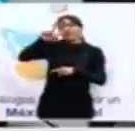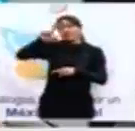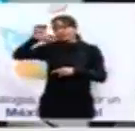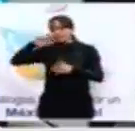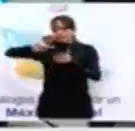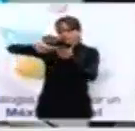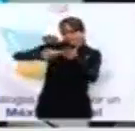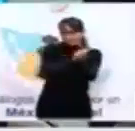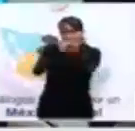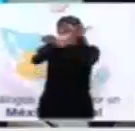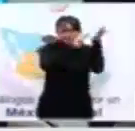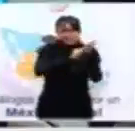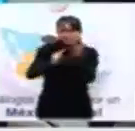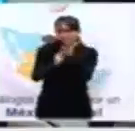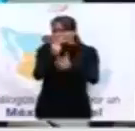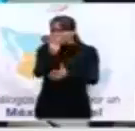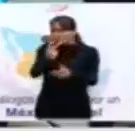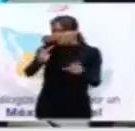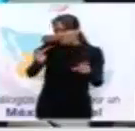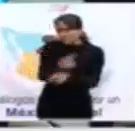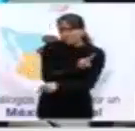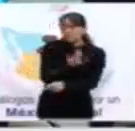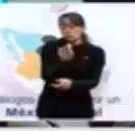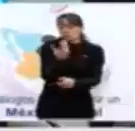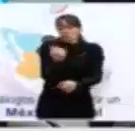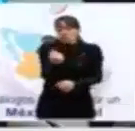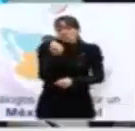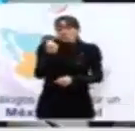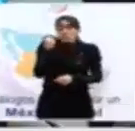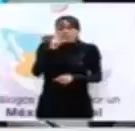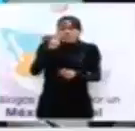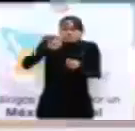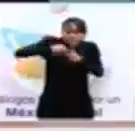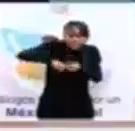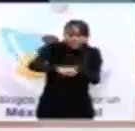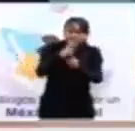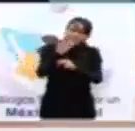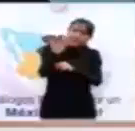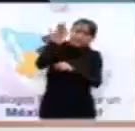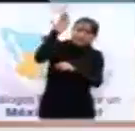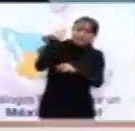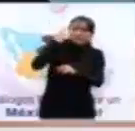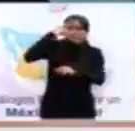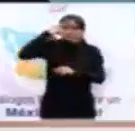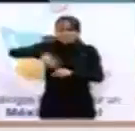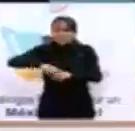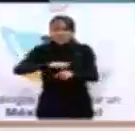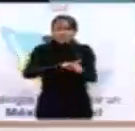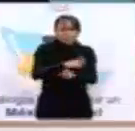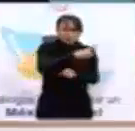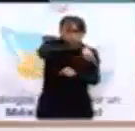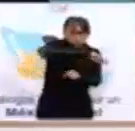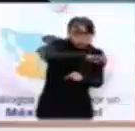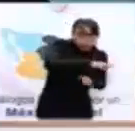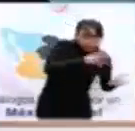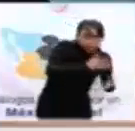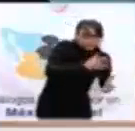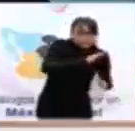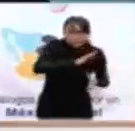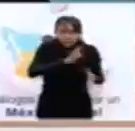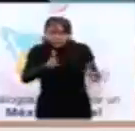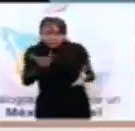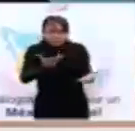que impactó de alguna forma en su momento a las condiciones de competencia de los productores mexicanos con los